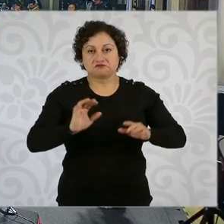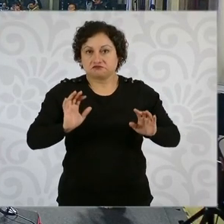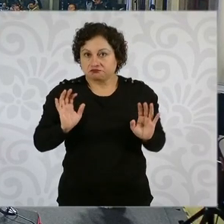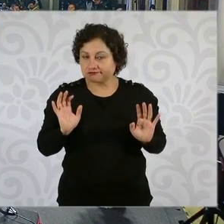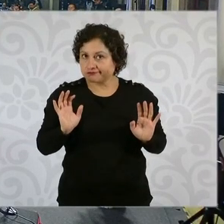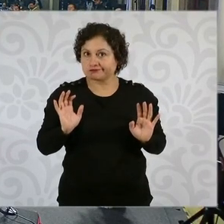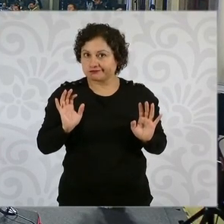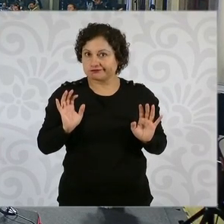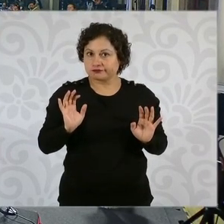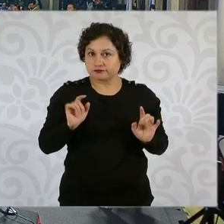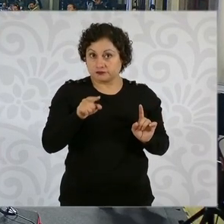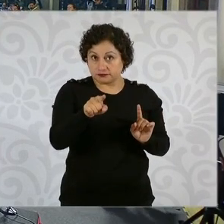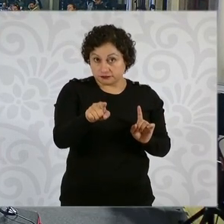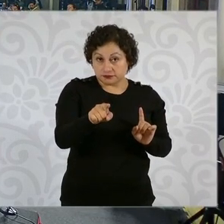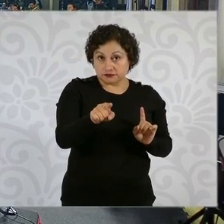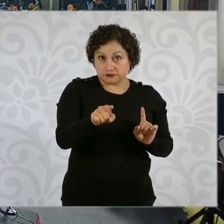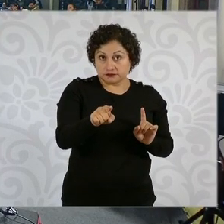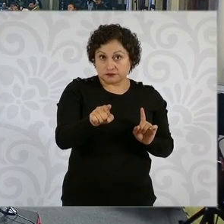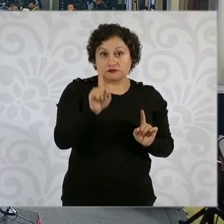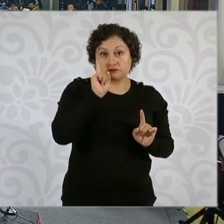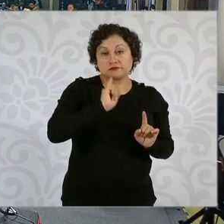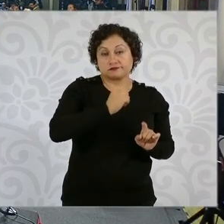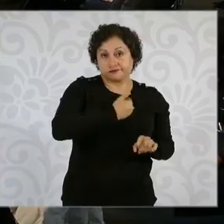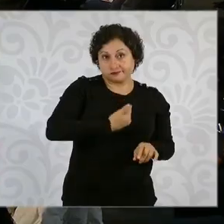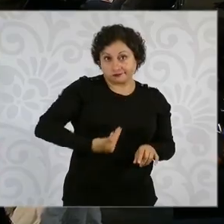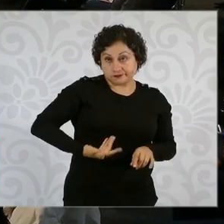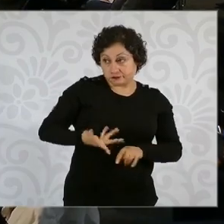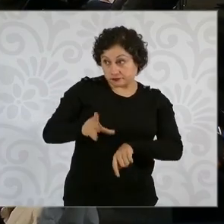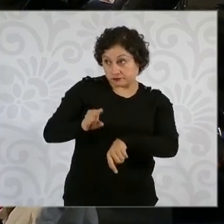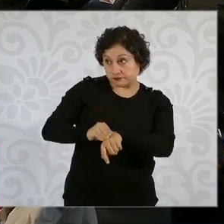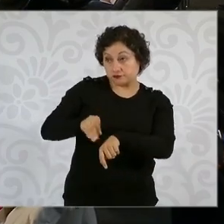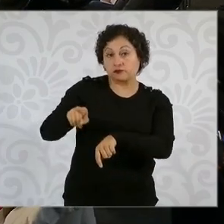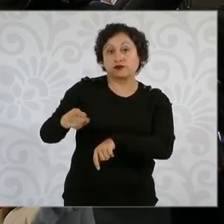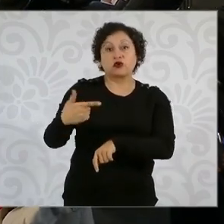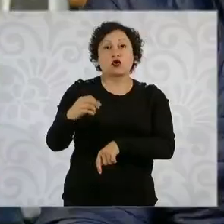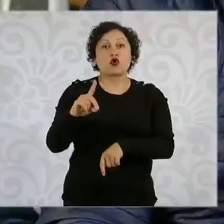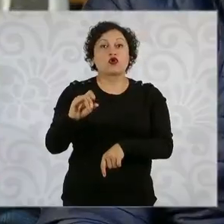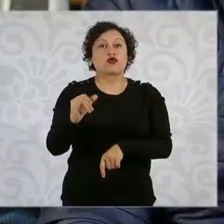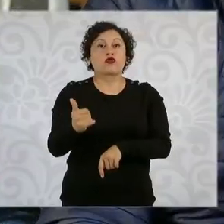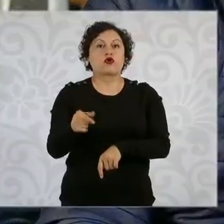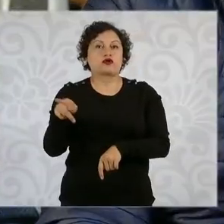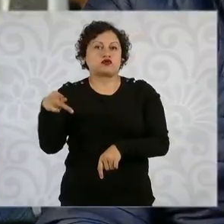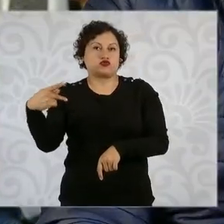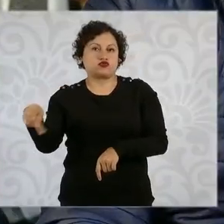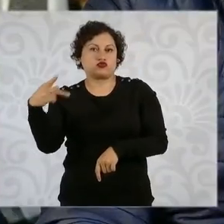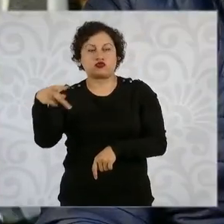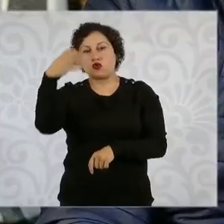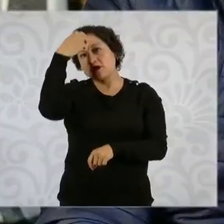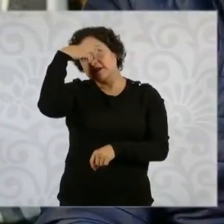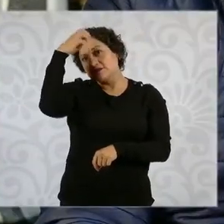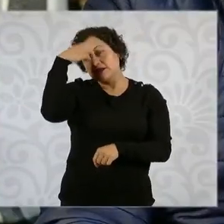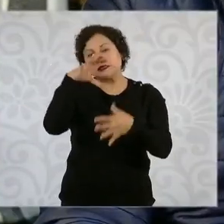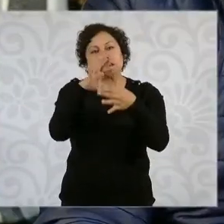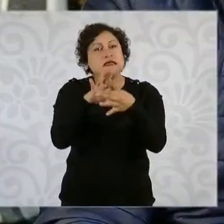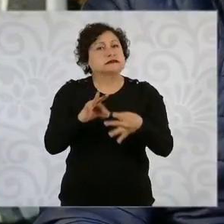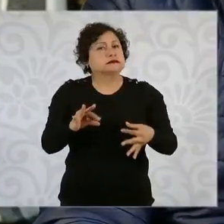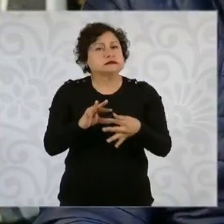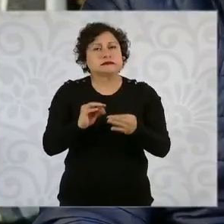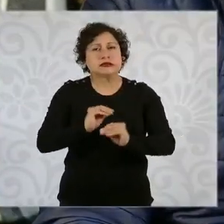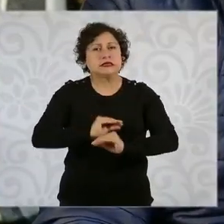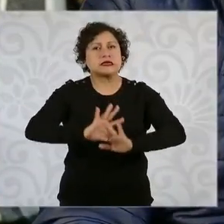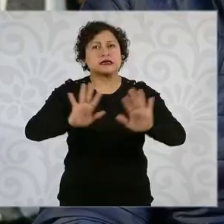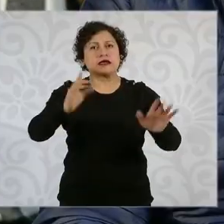a la consejera Rosina Godoy, que con su carácter de jurista y de senadora con licencia nos precise justamente ese tema para la